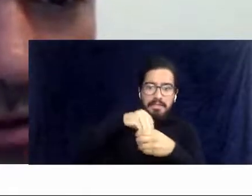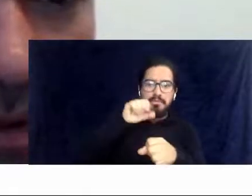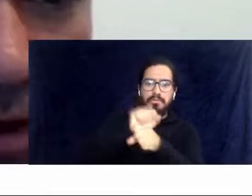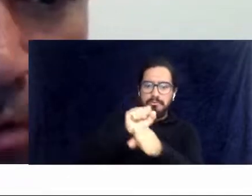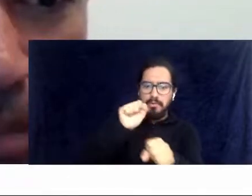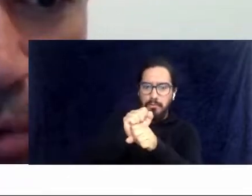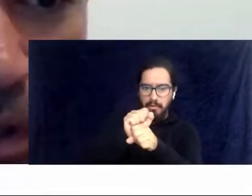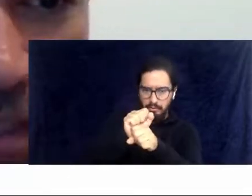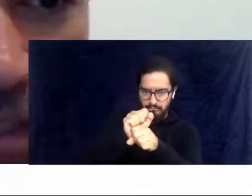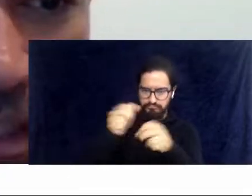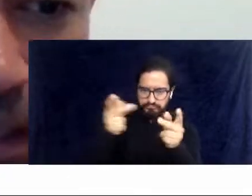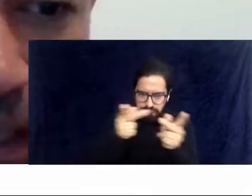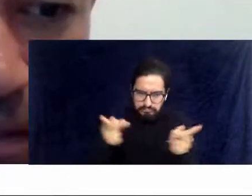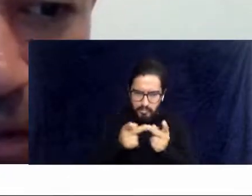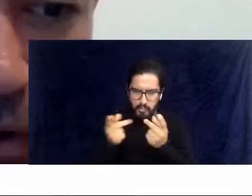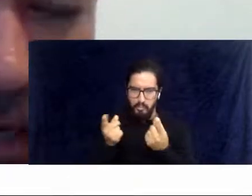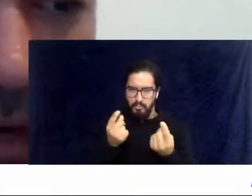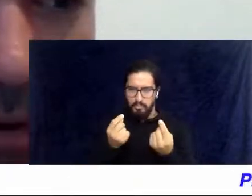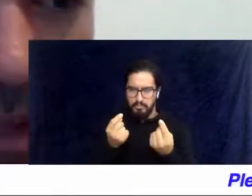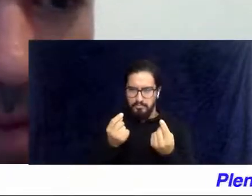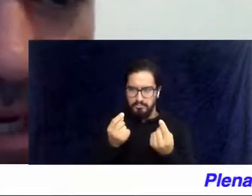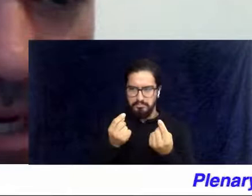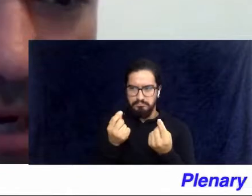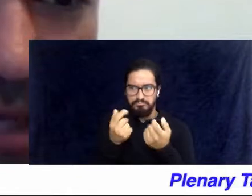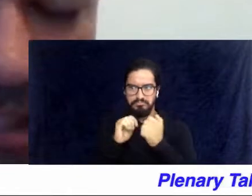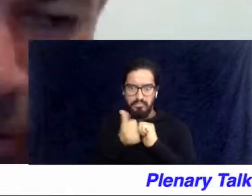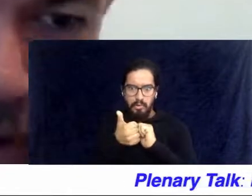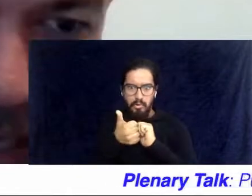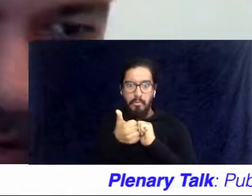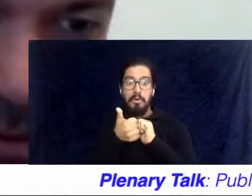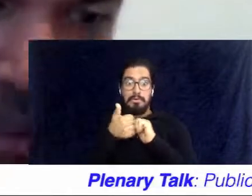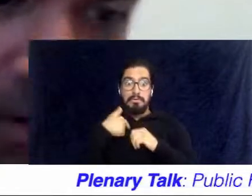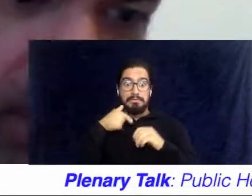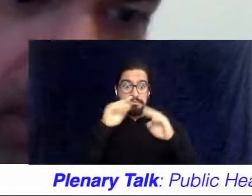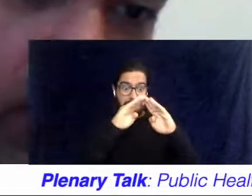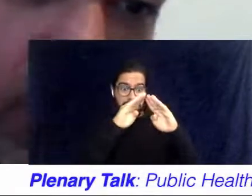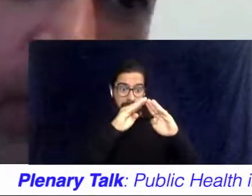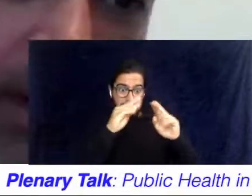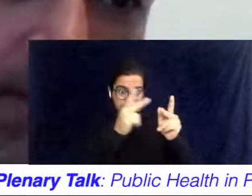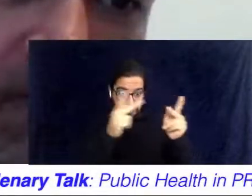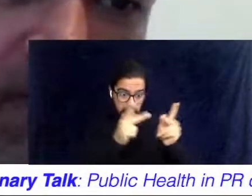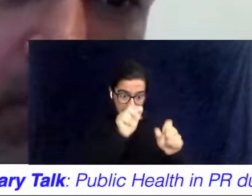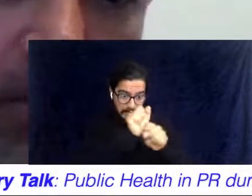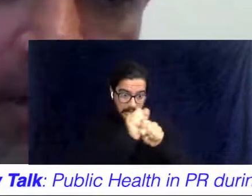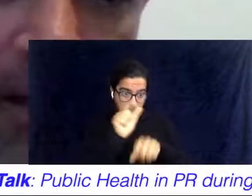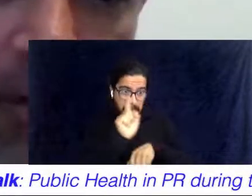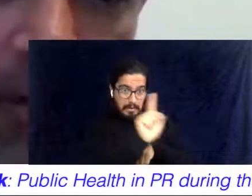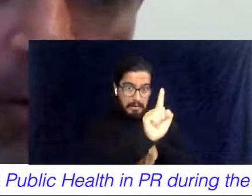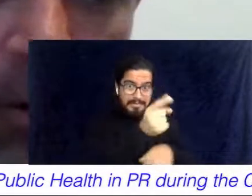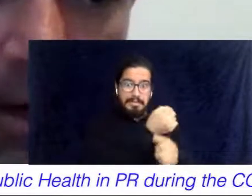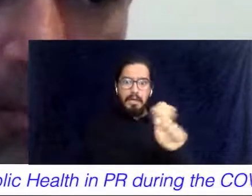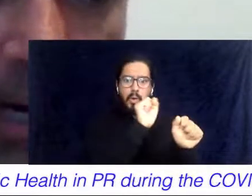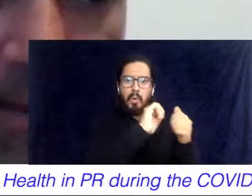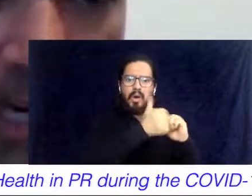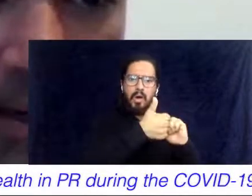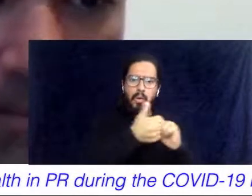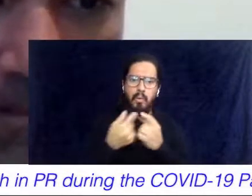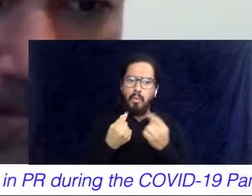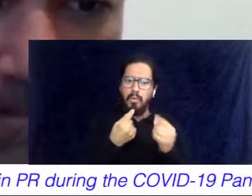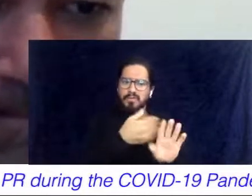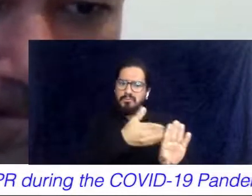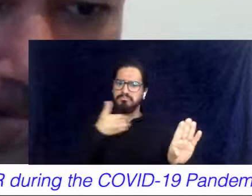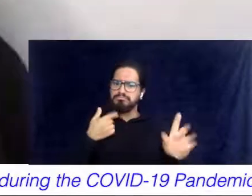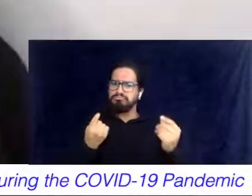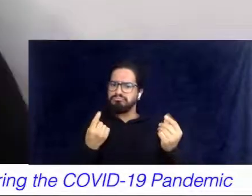sobre cómo se puede asistir al centro de trabajo de la manera más segura. Que nos recuerdes, por favor, cómo es la manera.